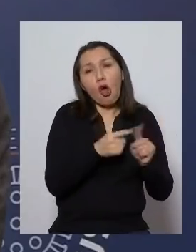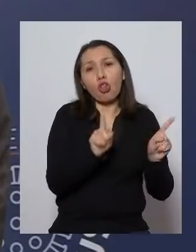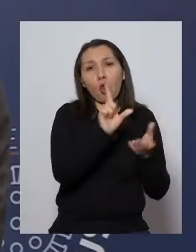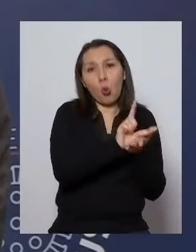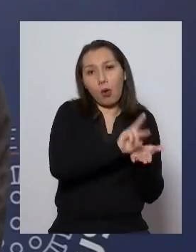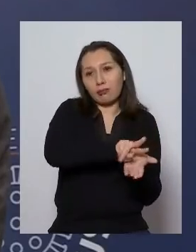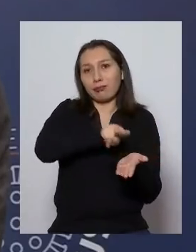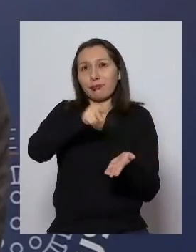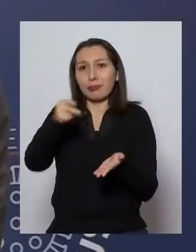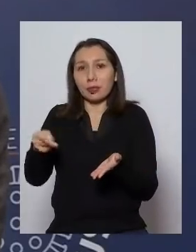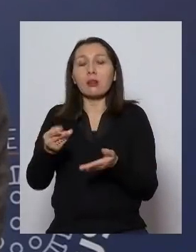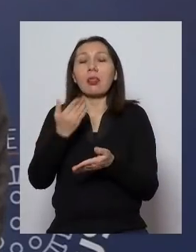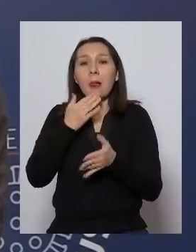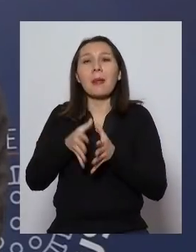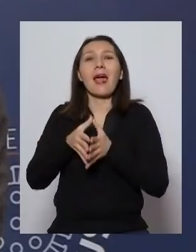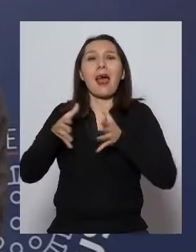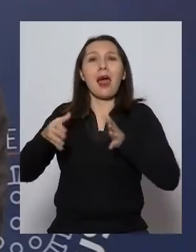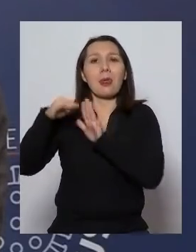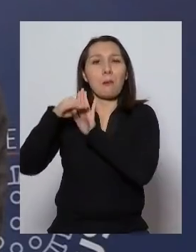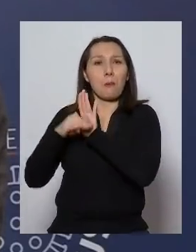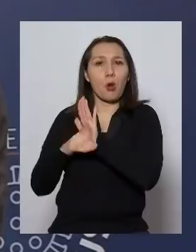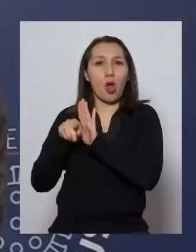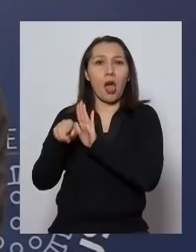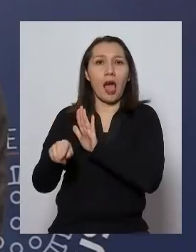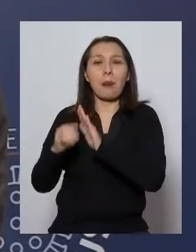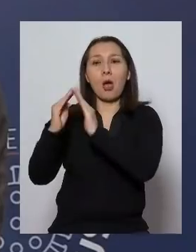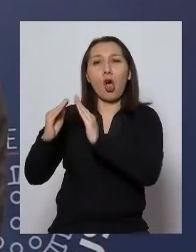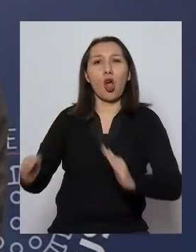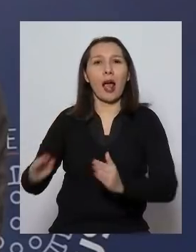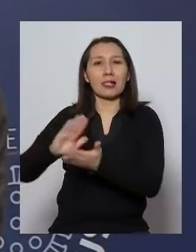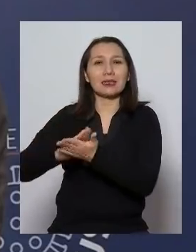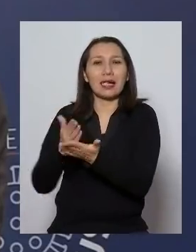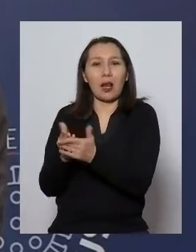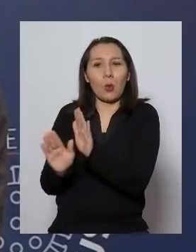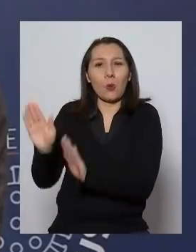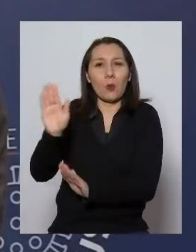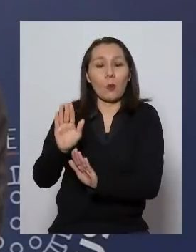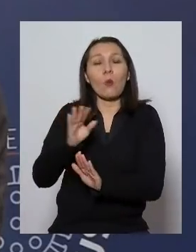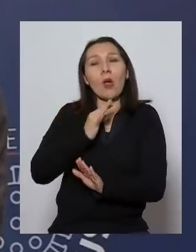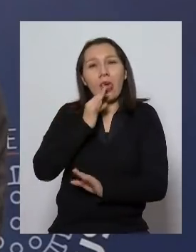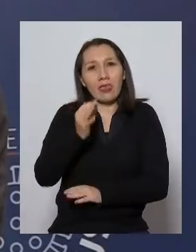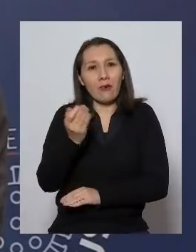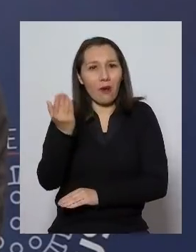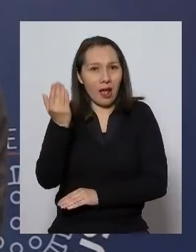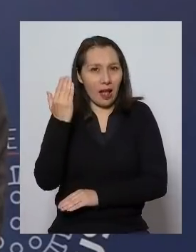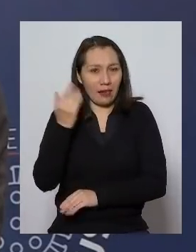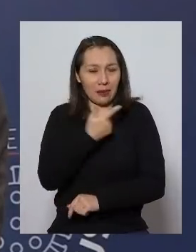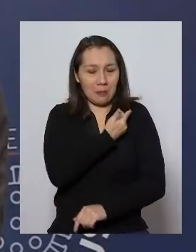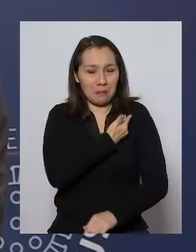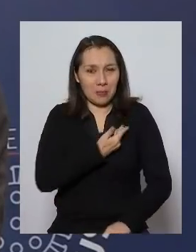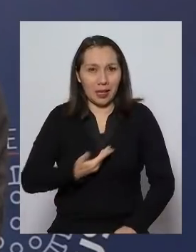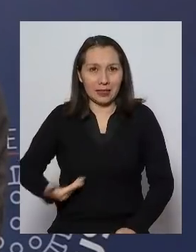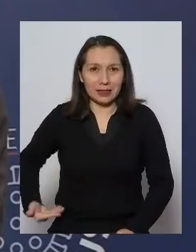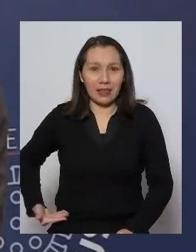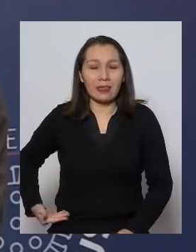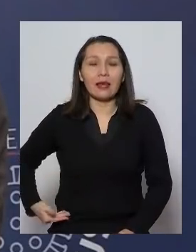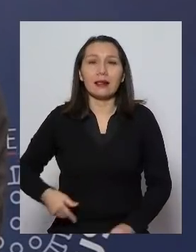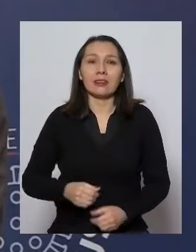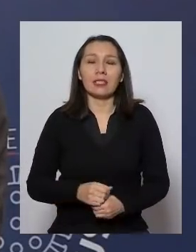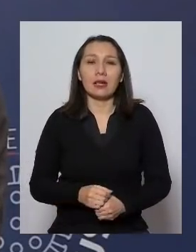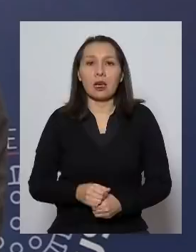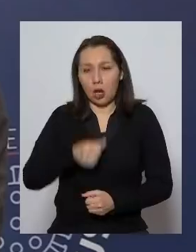por eso la ampliación del programa de residencias sanitarias al cual hizo referencia el presidente